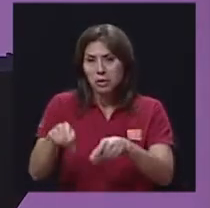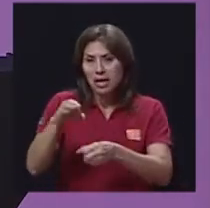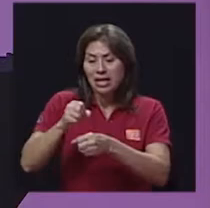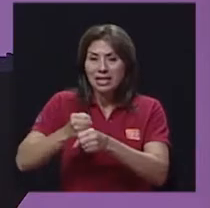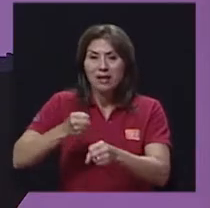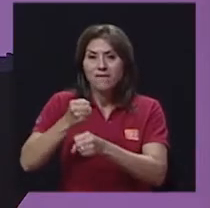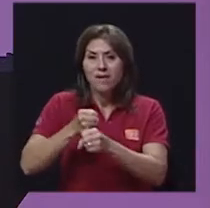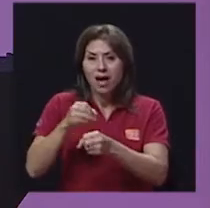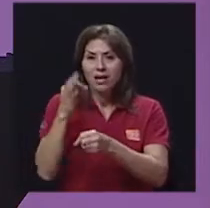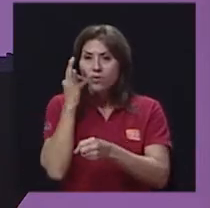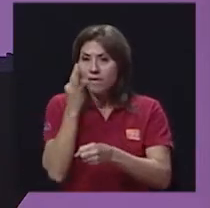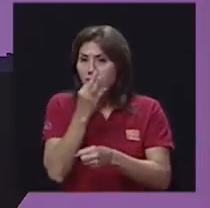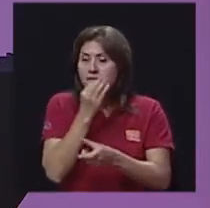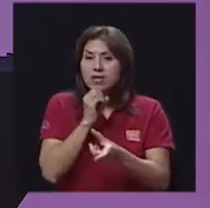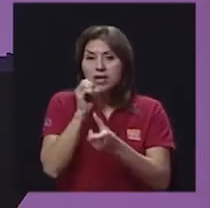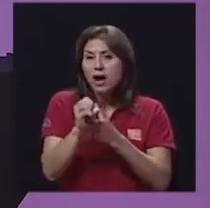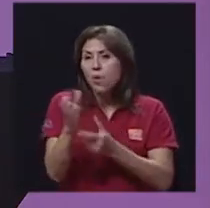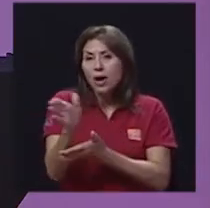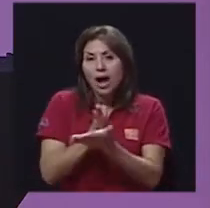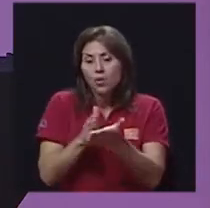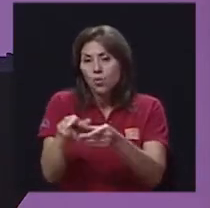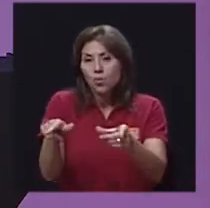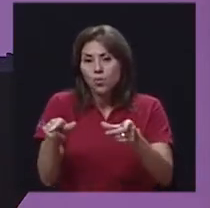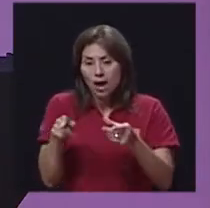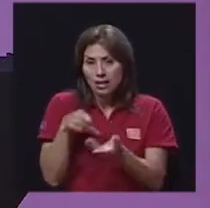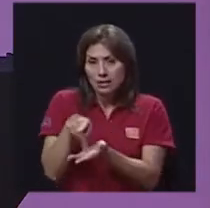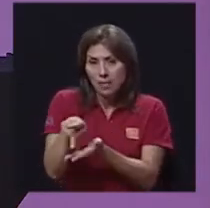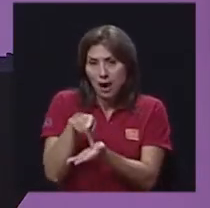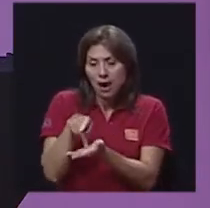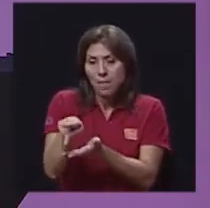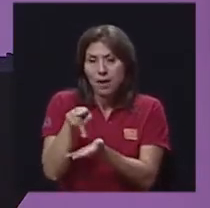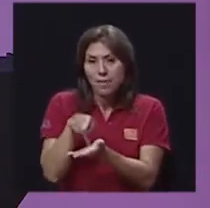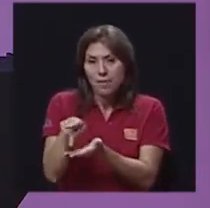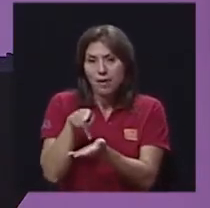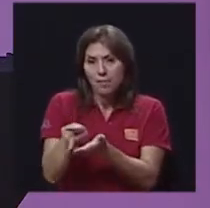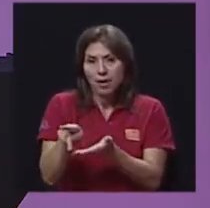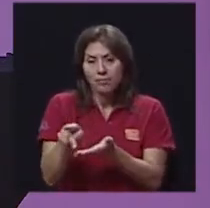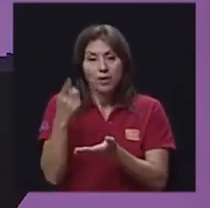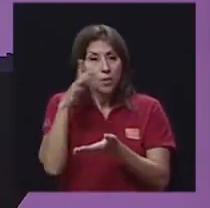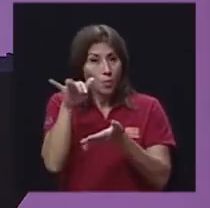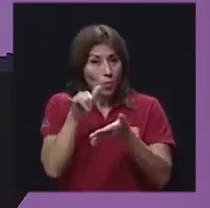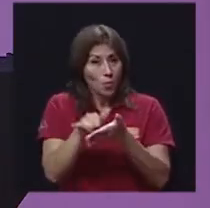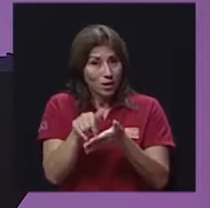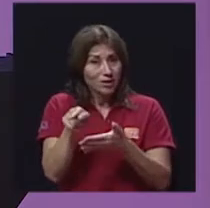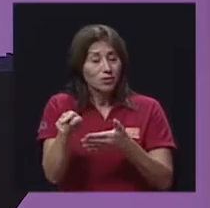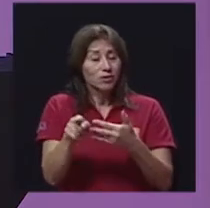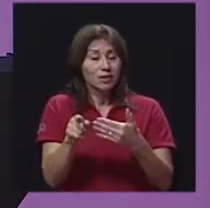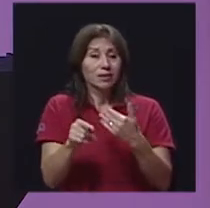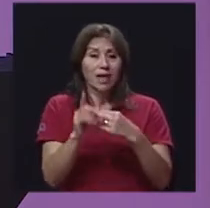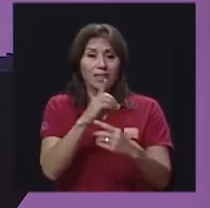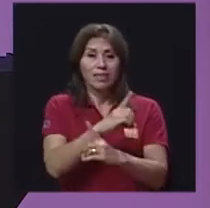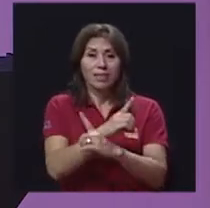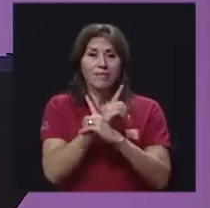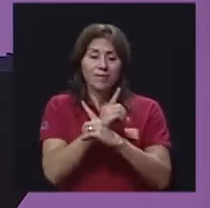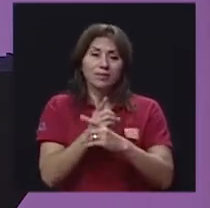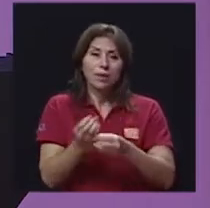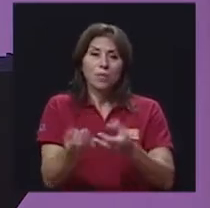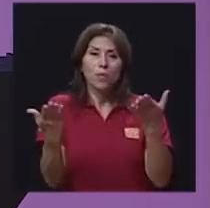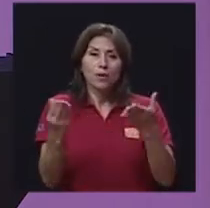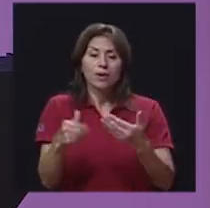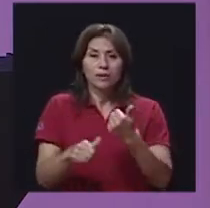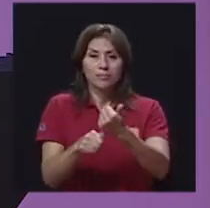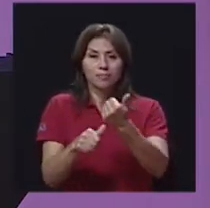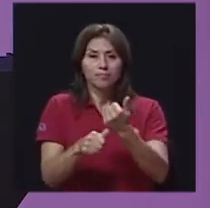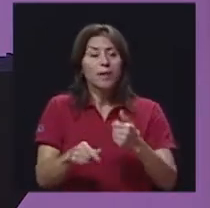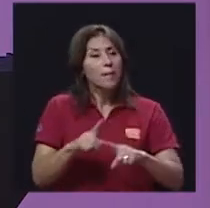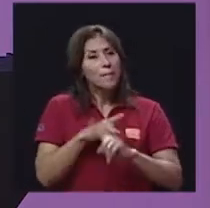de manera asalariada. Por eso la defensa brinda esa asistencia. Lamentablemente, como lo dicen las compañeras, las informaciones